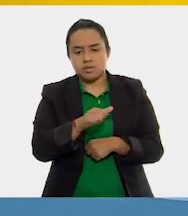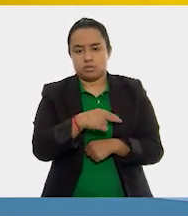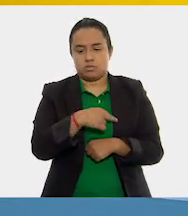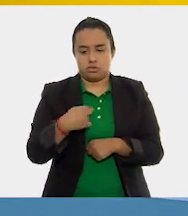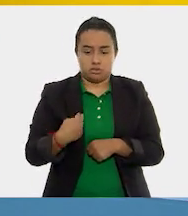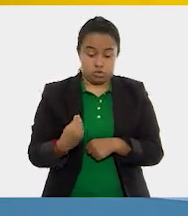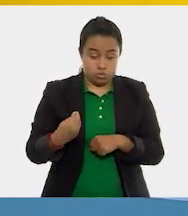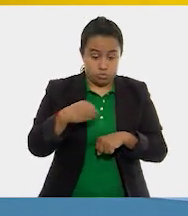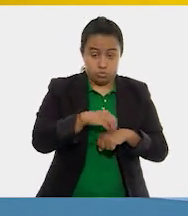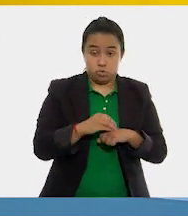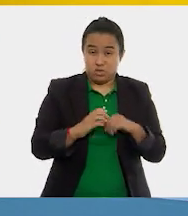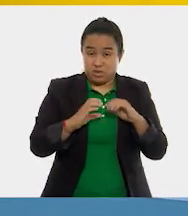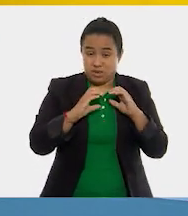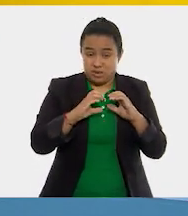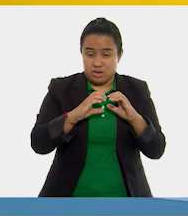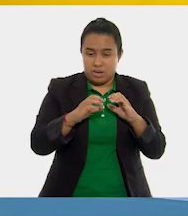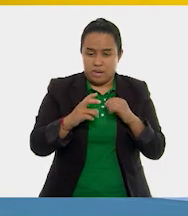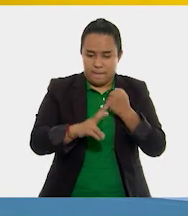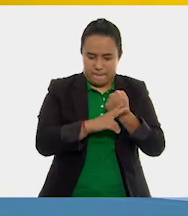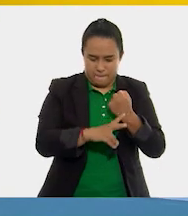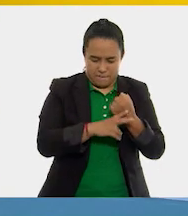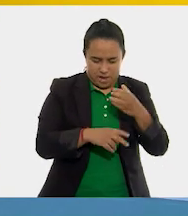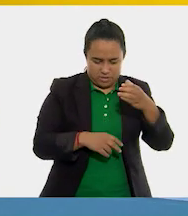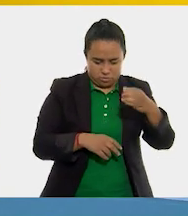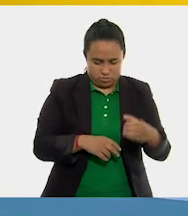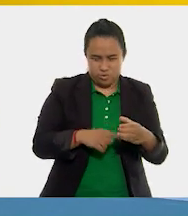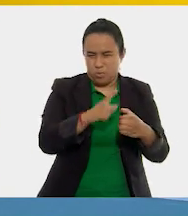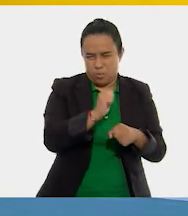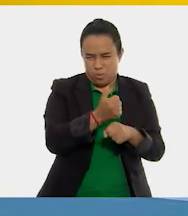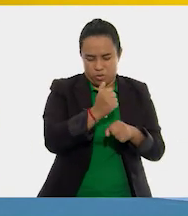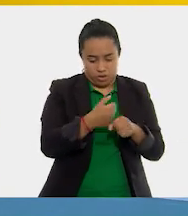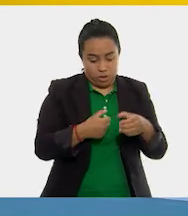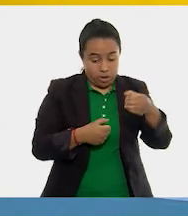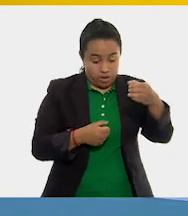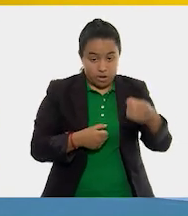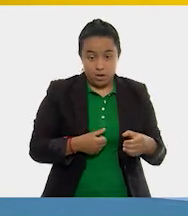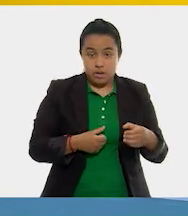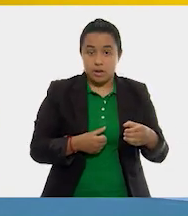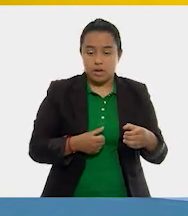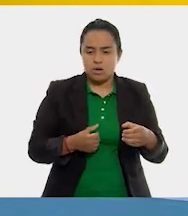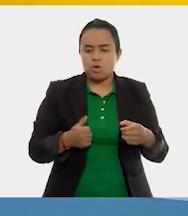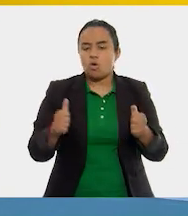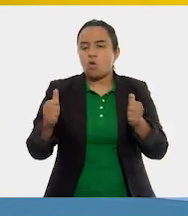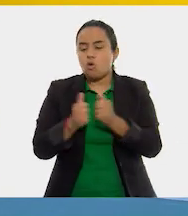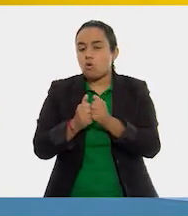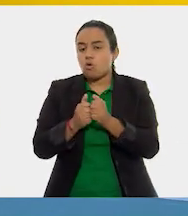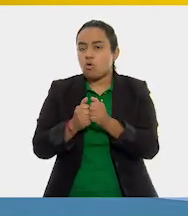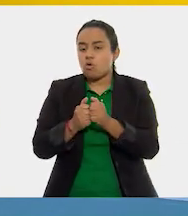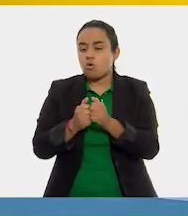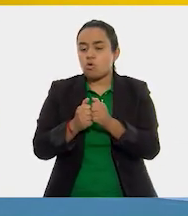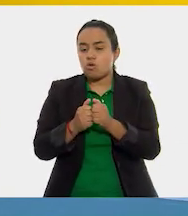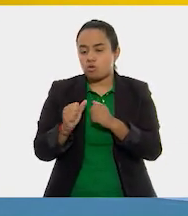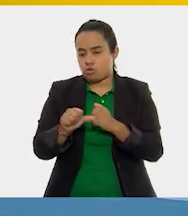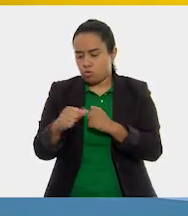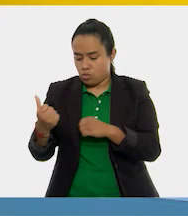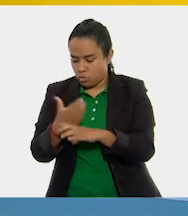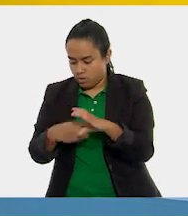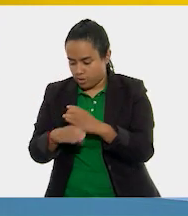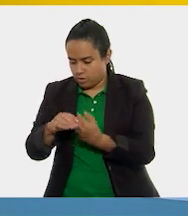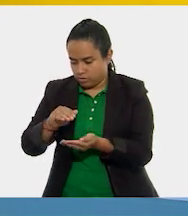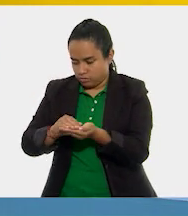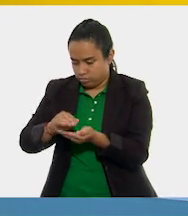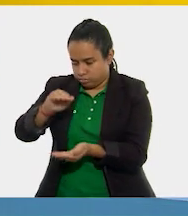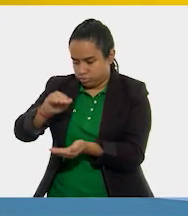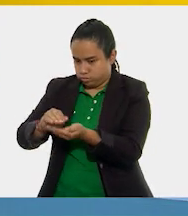colocaremos con mucho cuidado el vaso o este recipiente que tenemos aquí con alguna de los